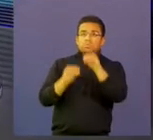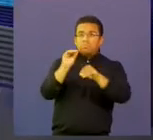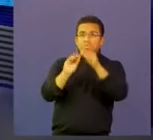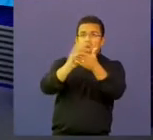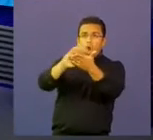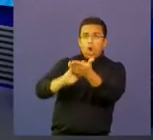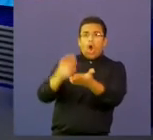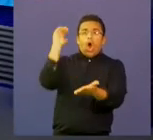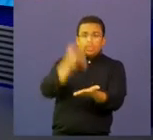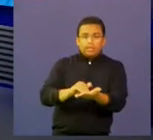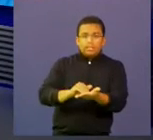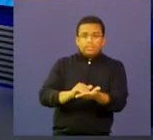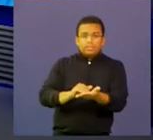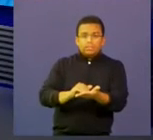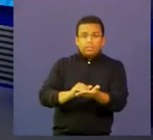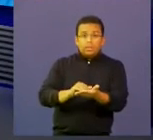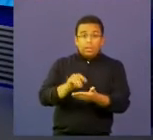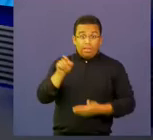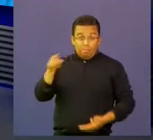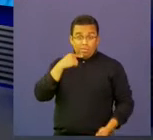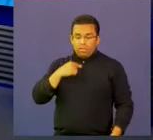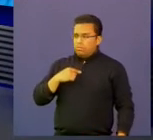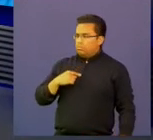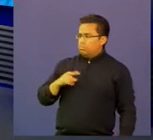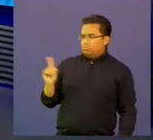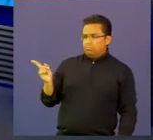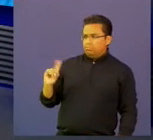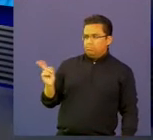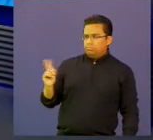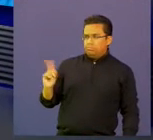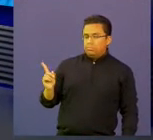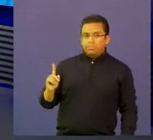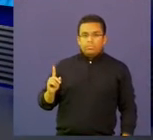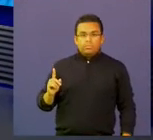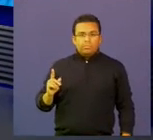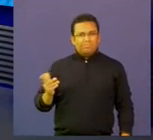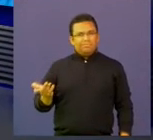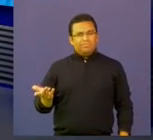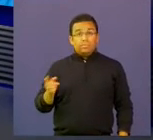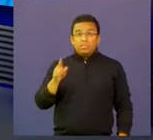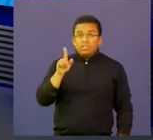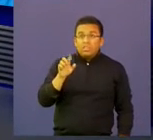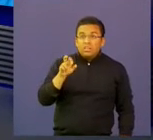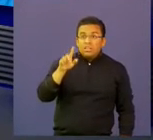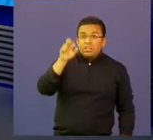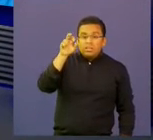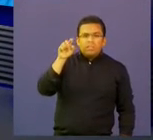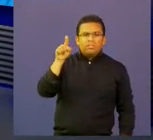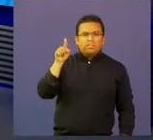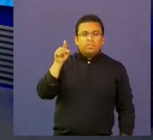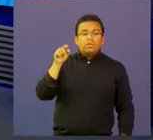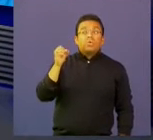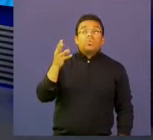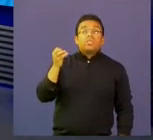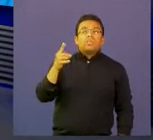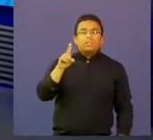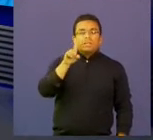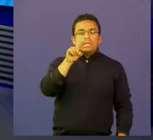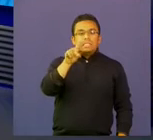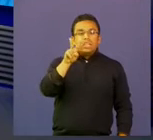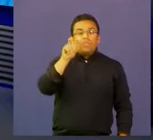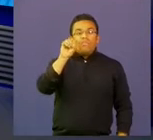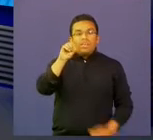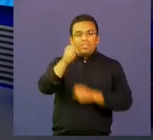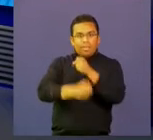no la están remodelando. Esa escalera que usted ve ahí tiene 120 años ahí. Entonces la